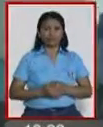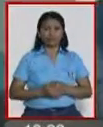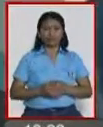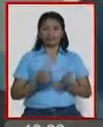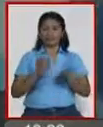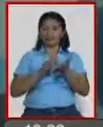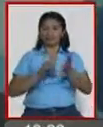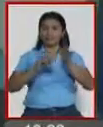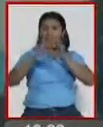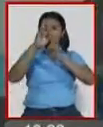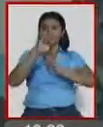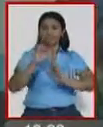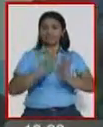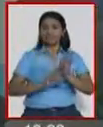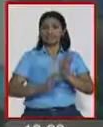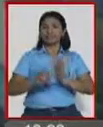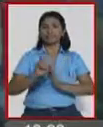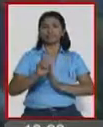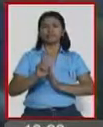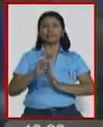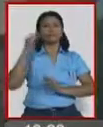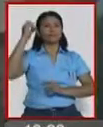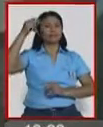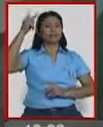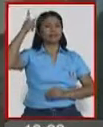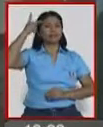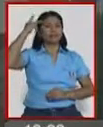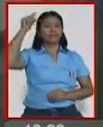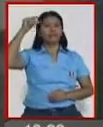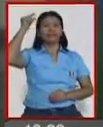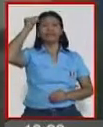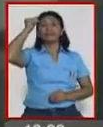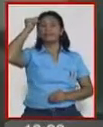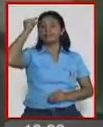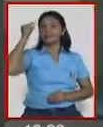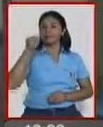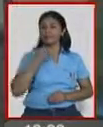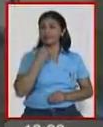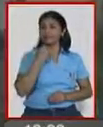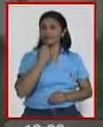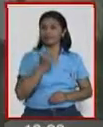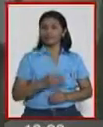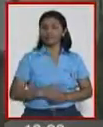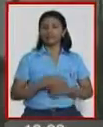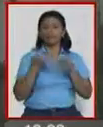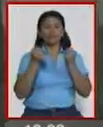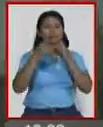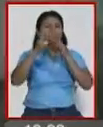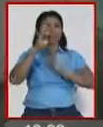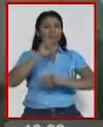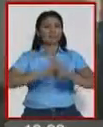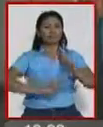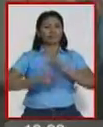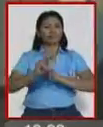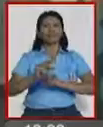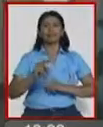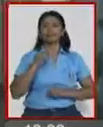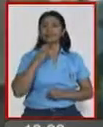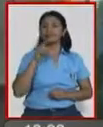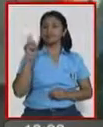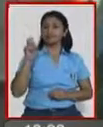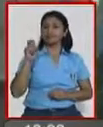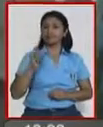ir respetar esa voluntad. Yo creo que los políticos o los gobiernos que dicen mucho respetar al pueblo, creo que